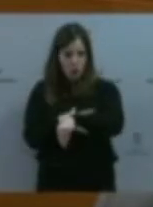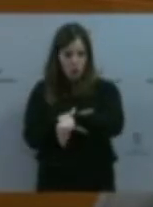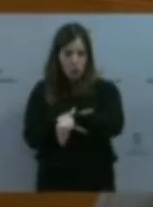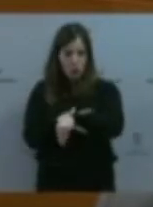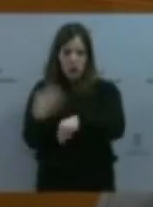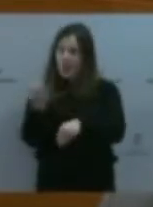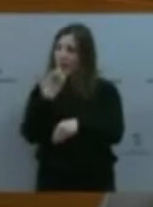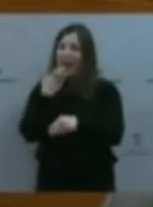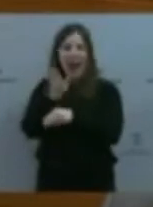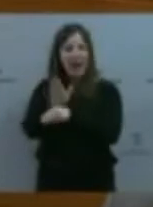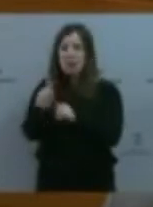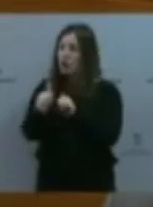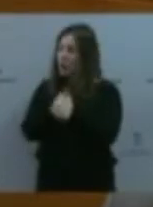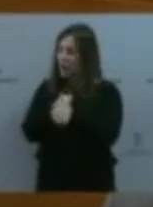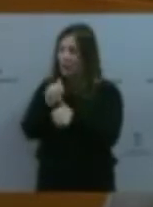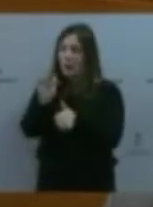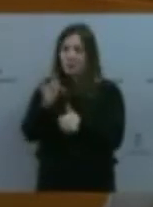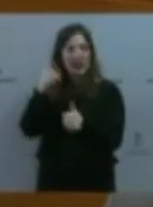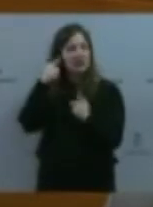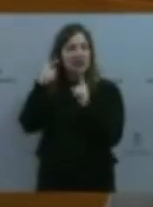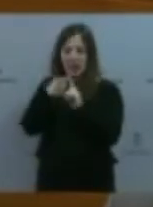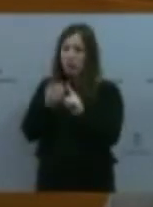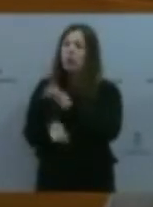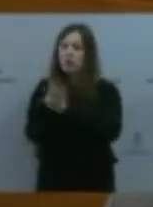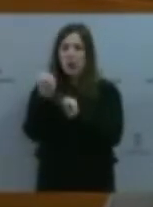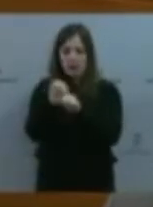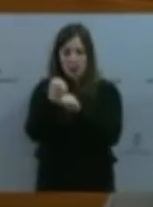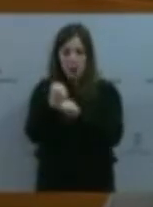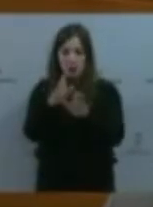ahora. Pero también le quiero decir que nosotros defendemos